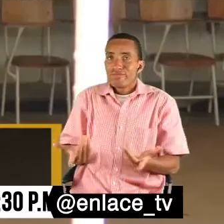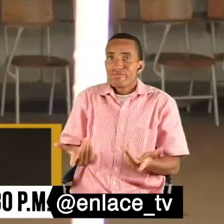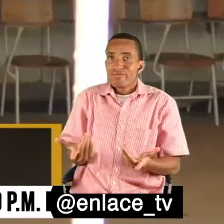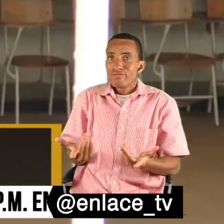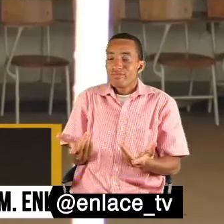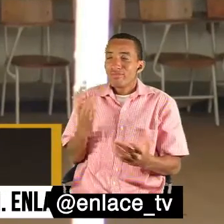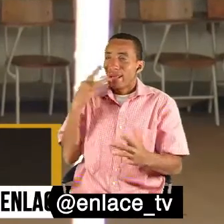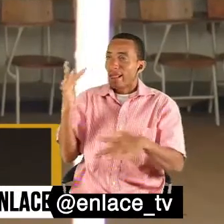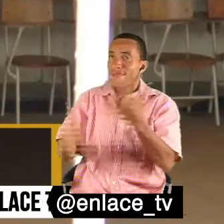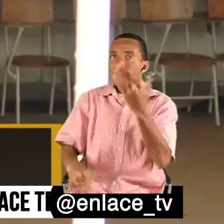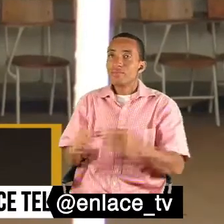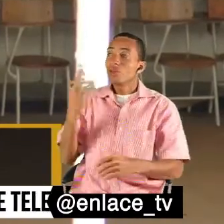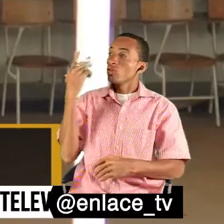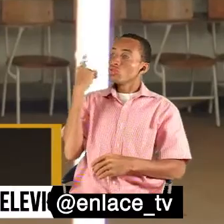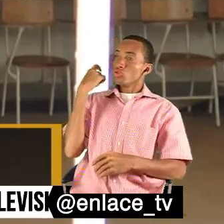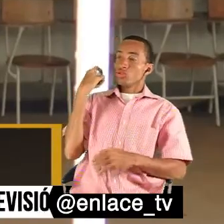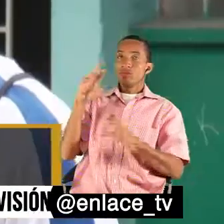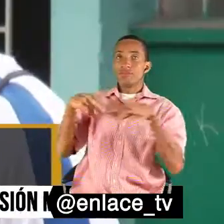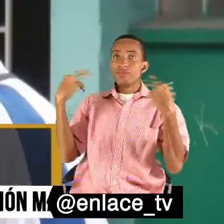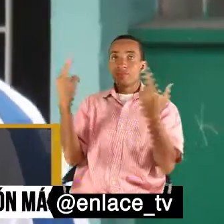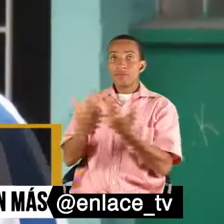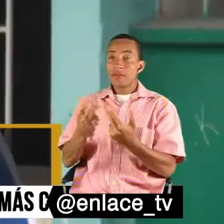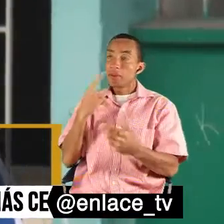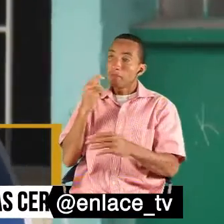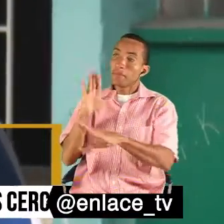en la reunión un padre de familia le dijo al señor rector que si